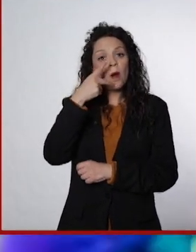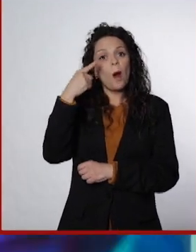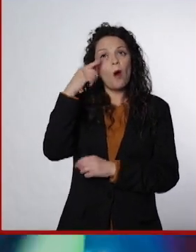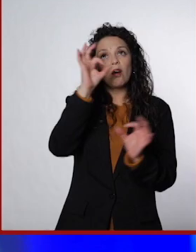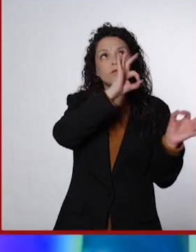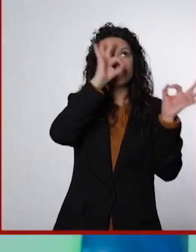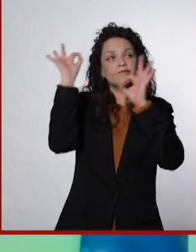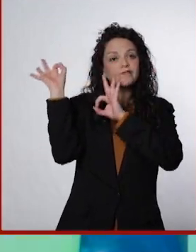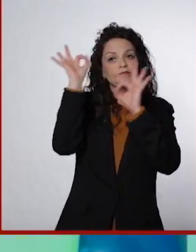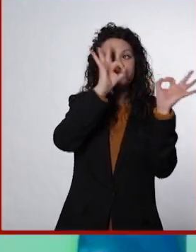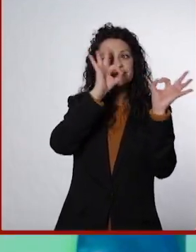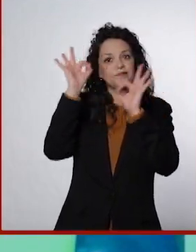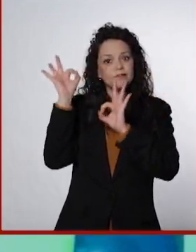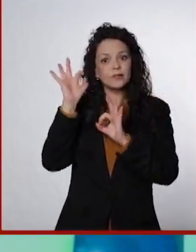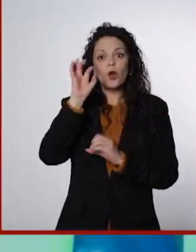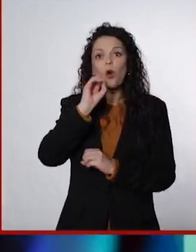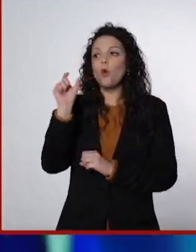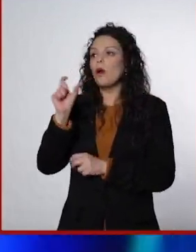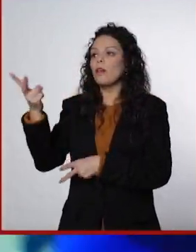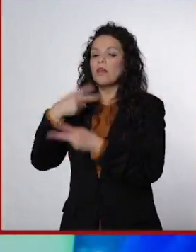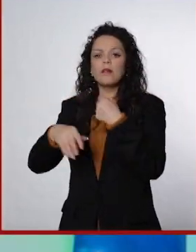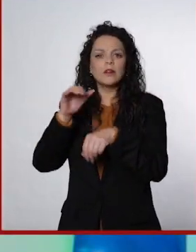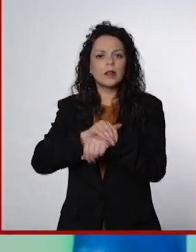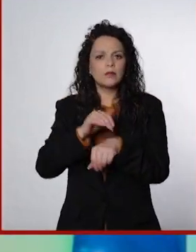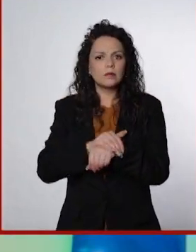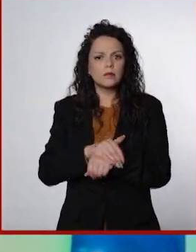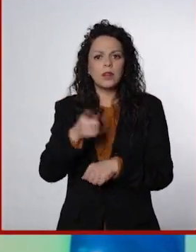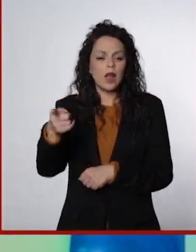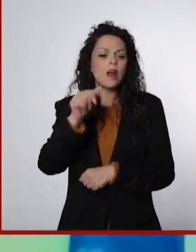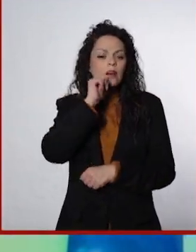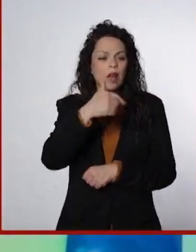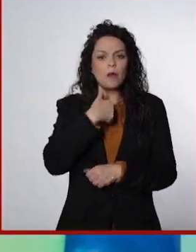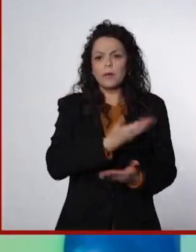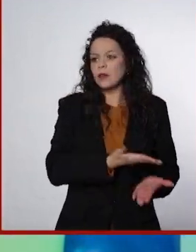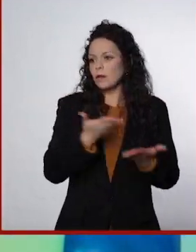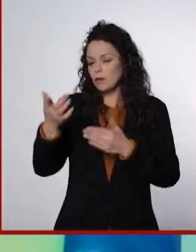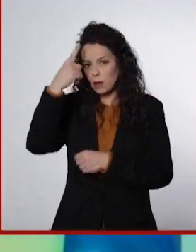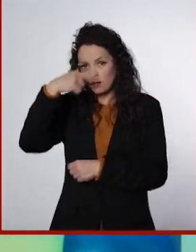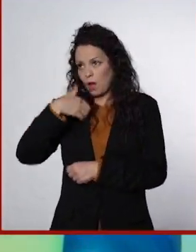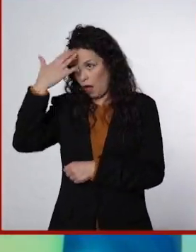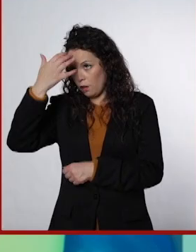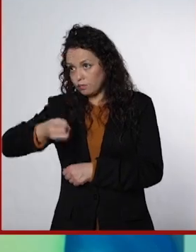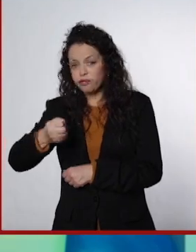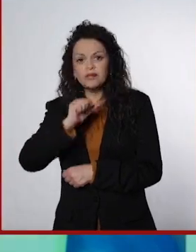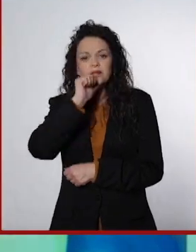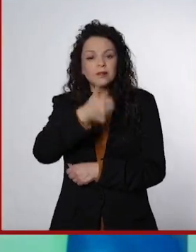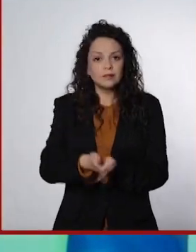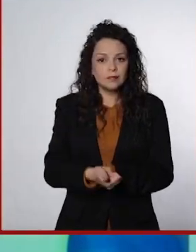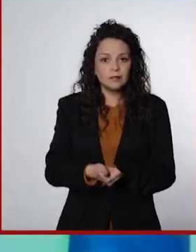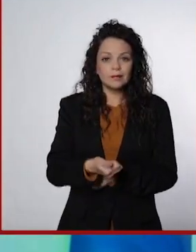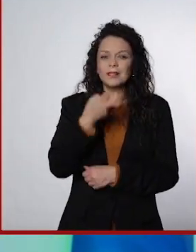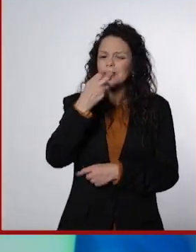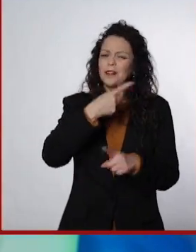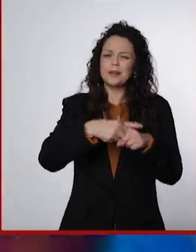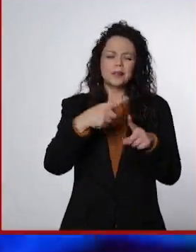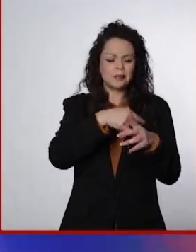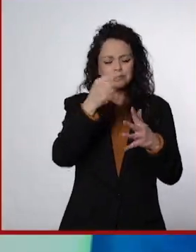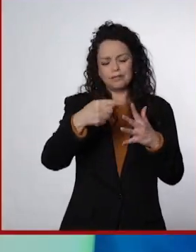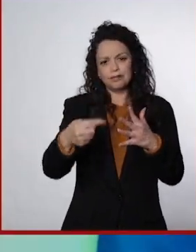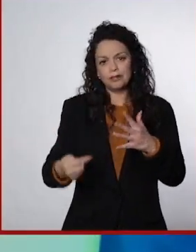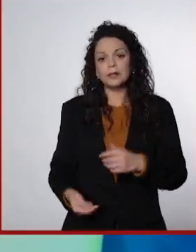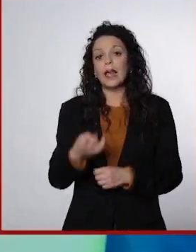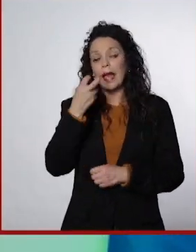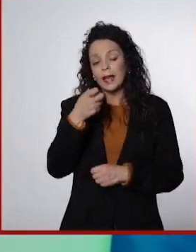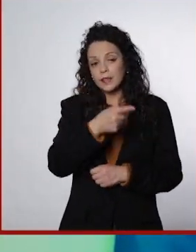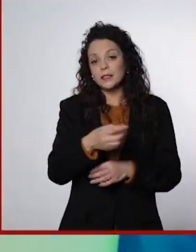sé, cuando llegaron sus amigas no me presentó. Eso es mucho más específico y detallado. Entonces, hacer ejercicio es